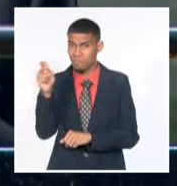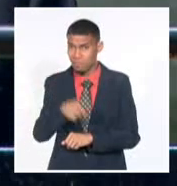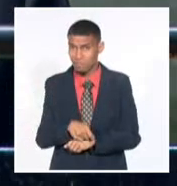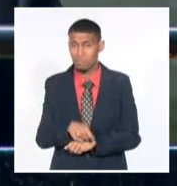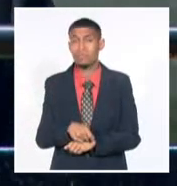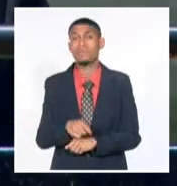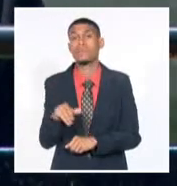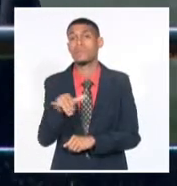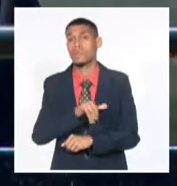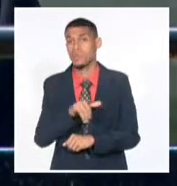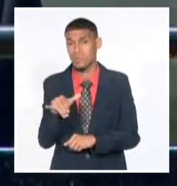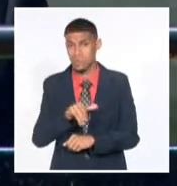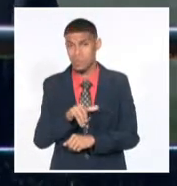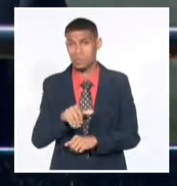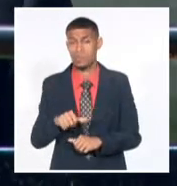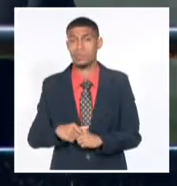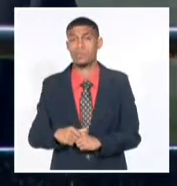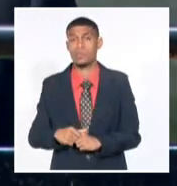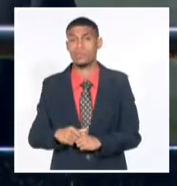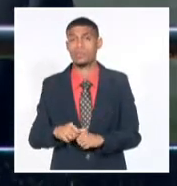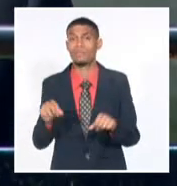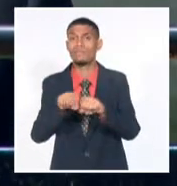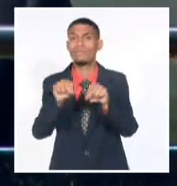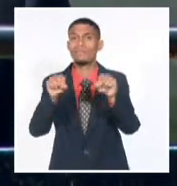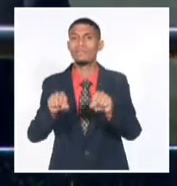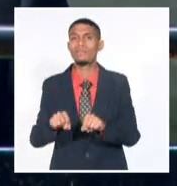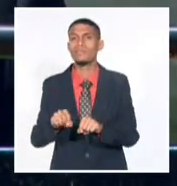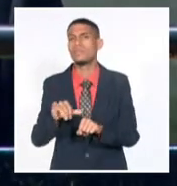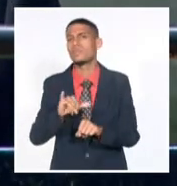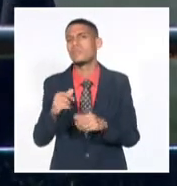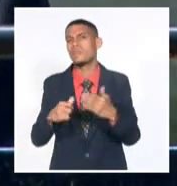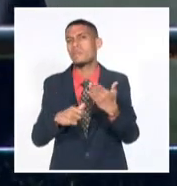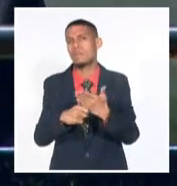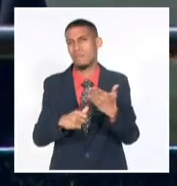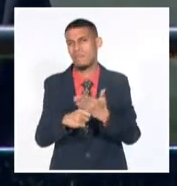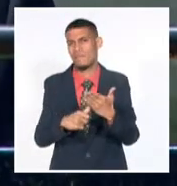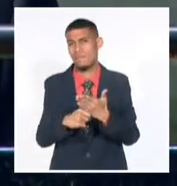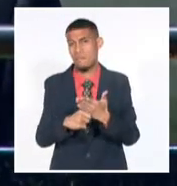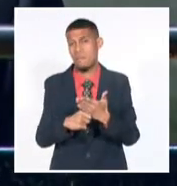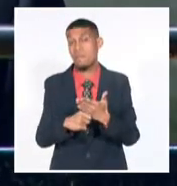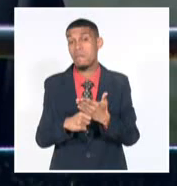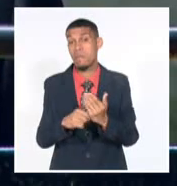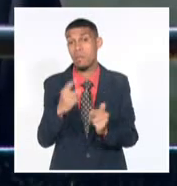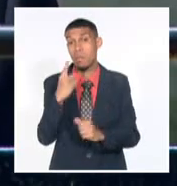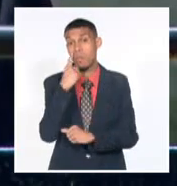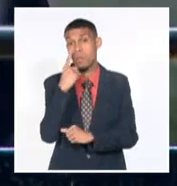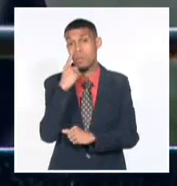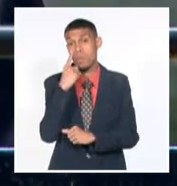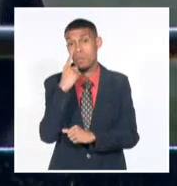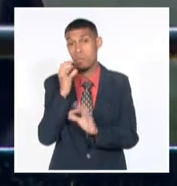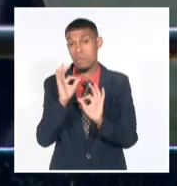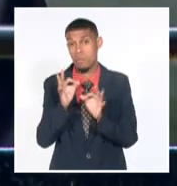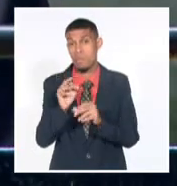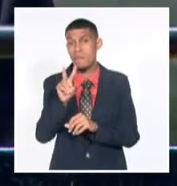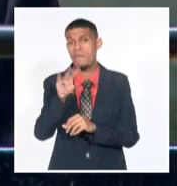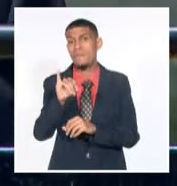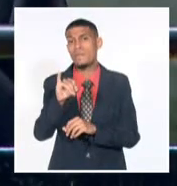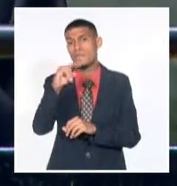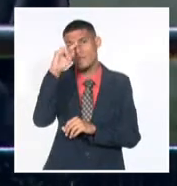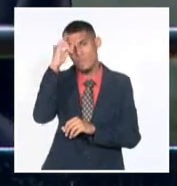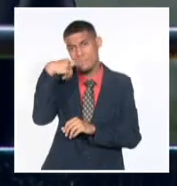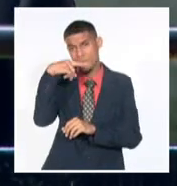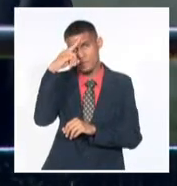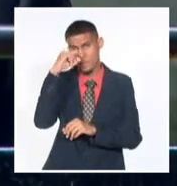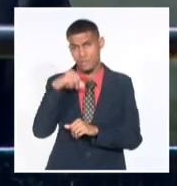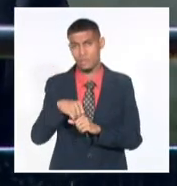y priva del sistema de visado automático, conocido como ESTA por sus siglas, a